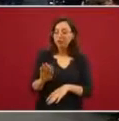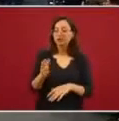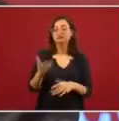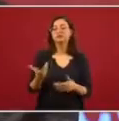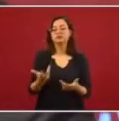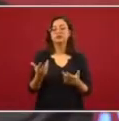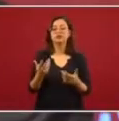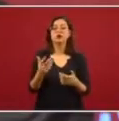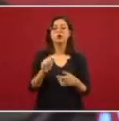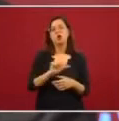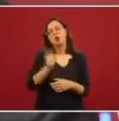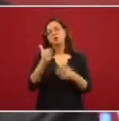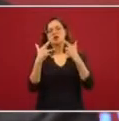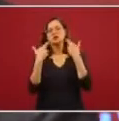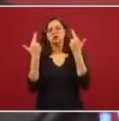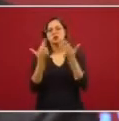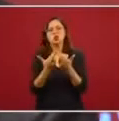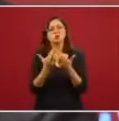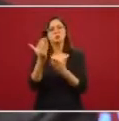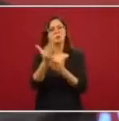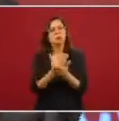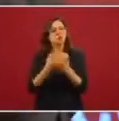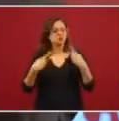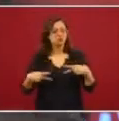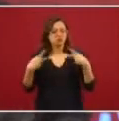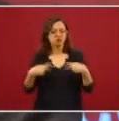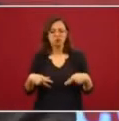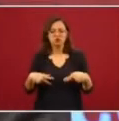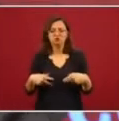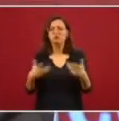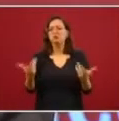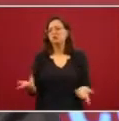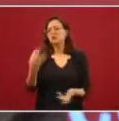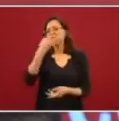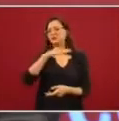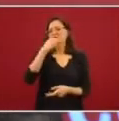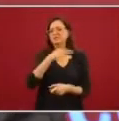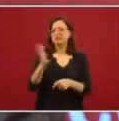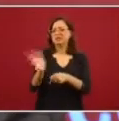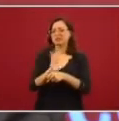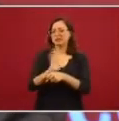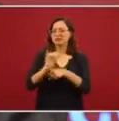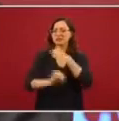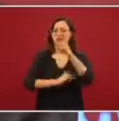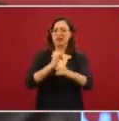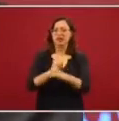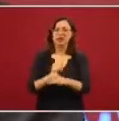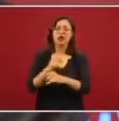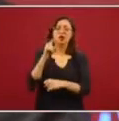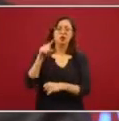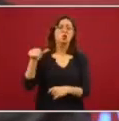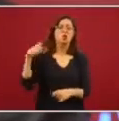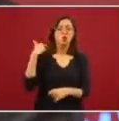reuniones más pequeñas se puede manejar desde el ejemplo de un festival de cine que va a ocurrir internacional en guadalajara